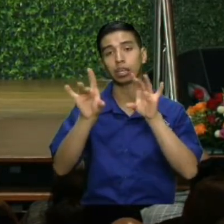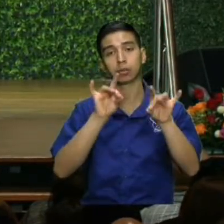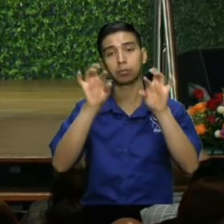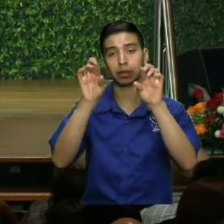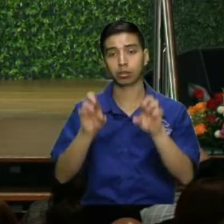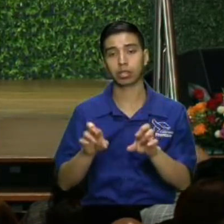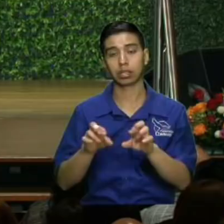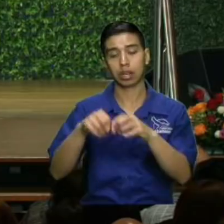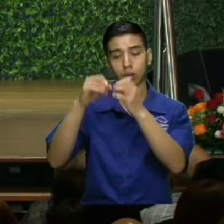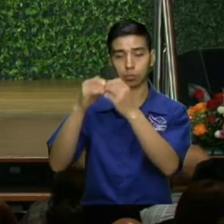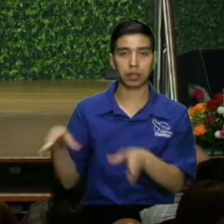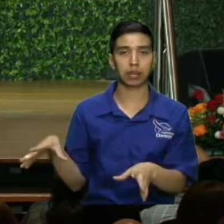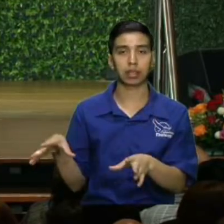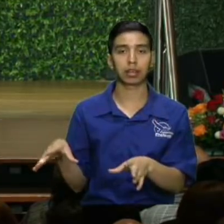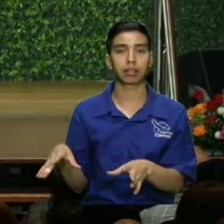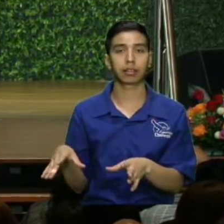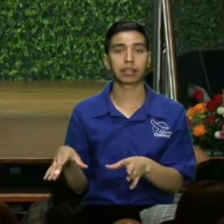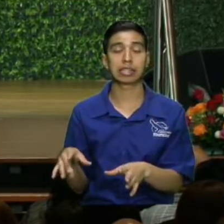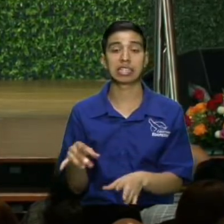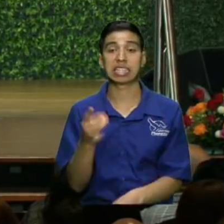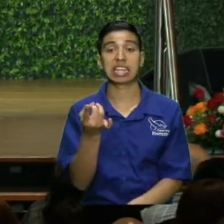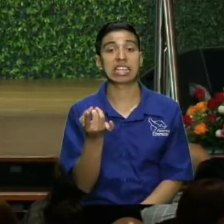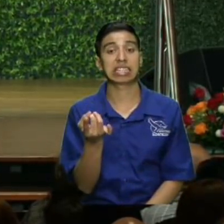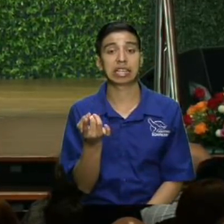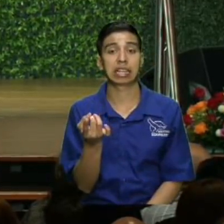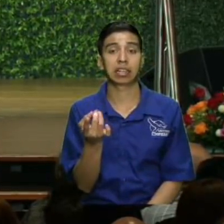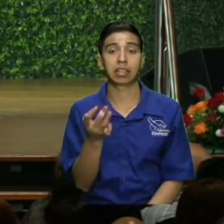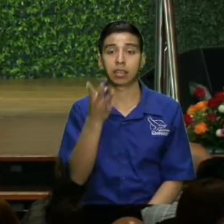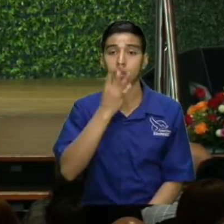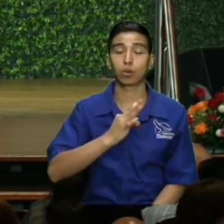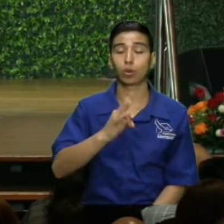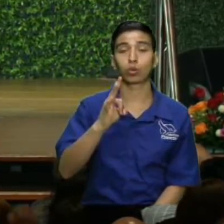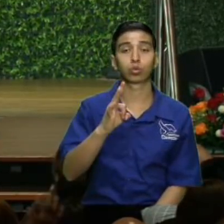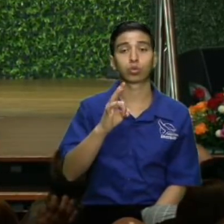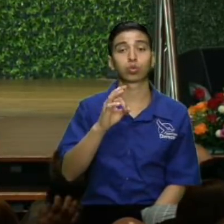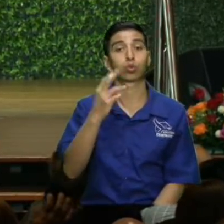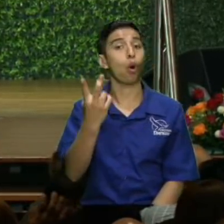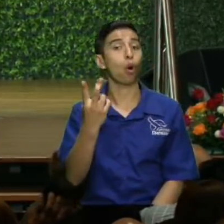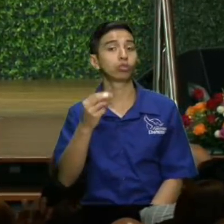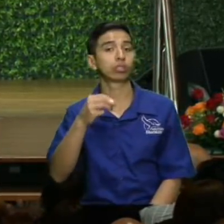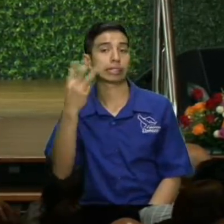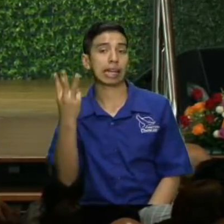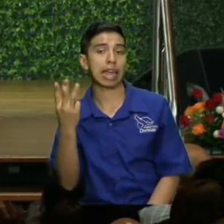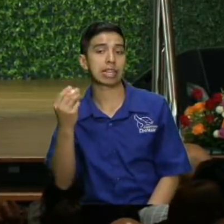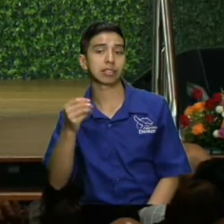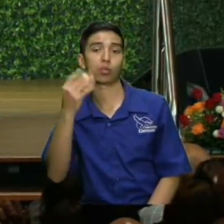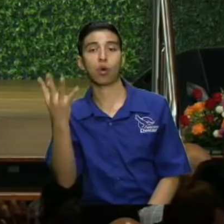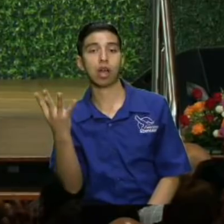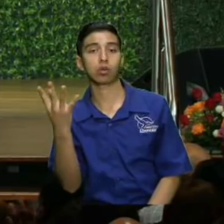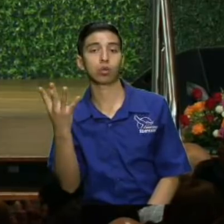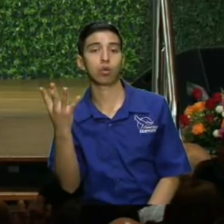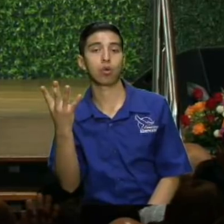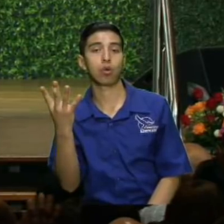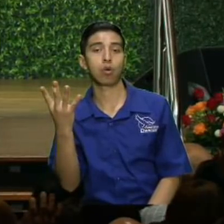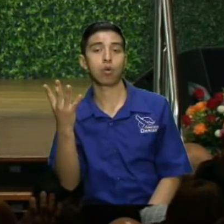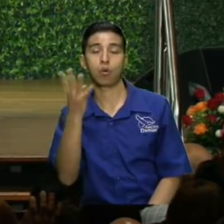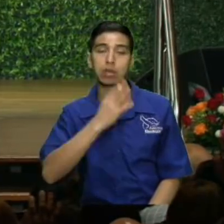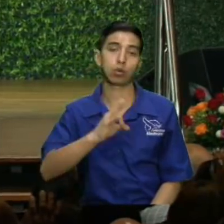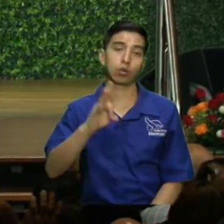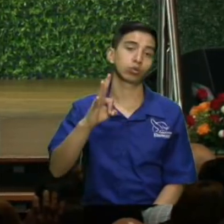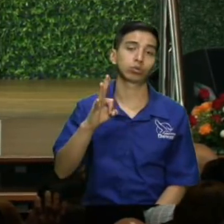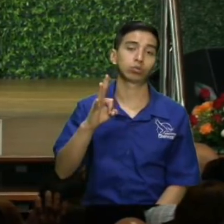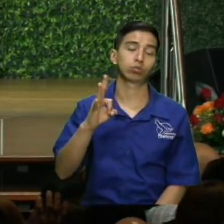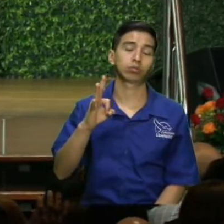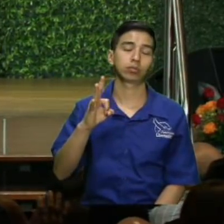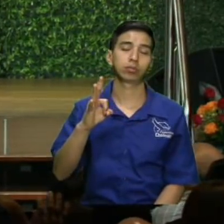¿Quiénes fueron hijos número 2, 3, 4, 5, 6? Levante la mano. Ajá.